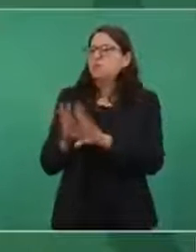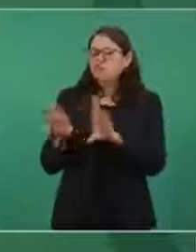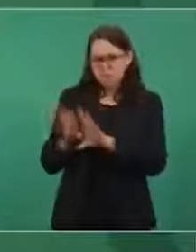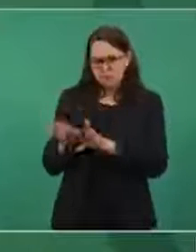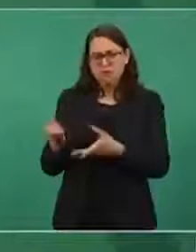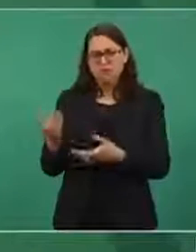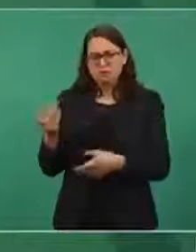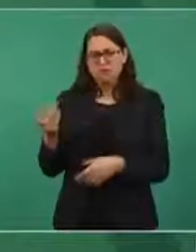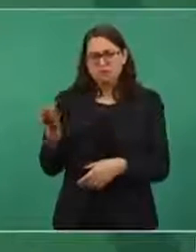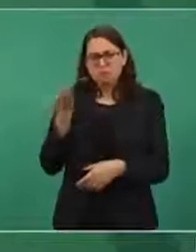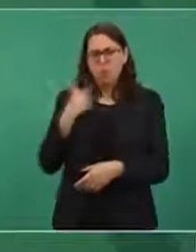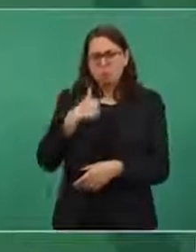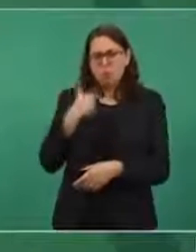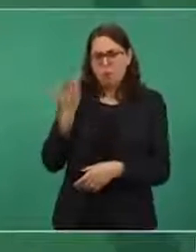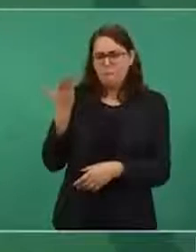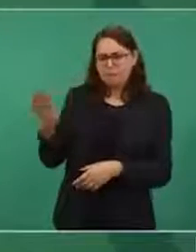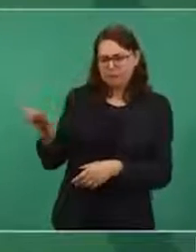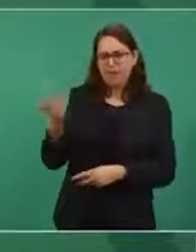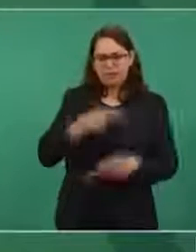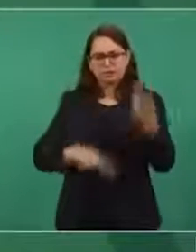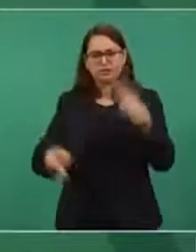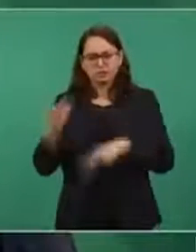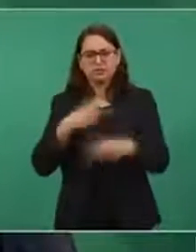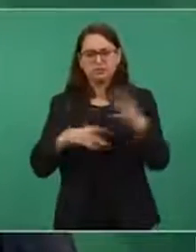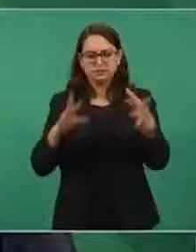También hay